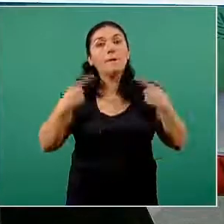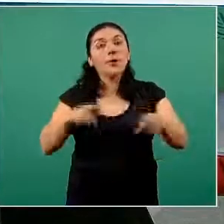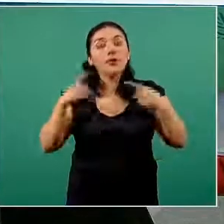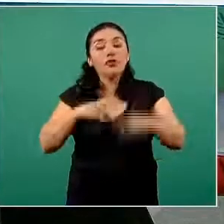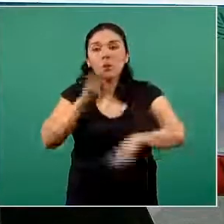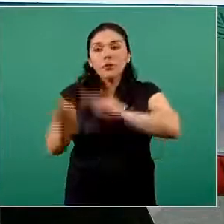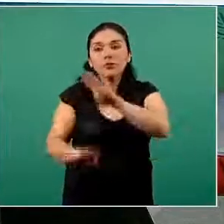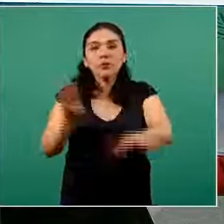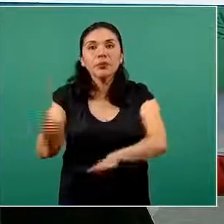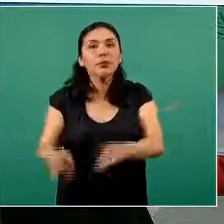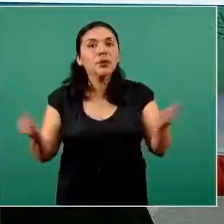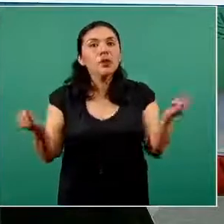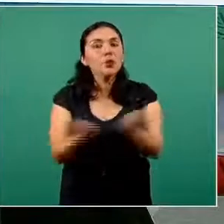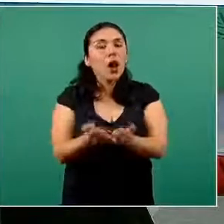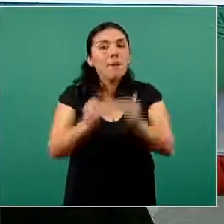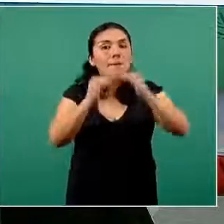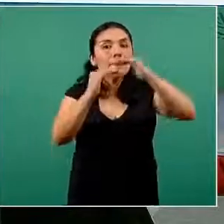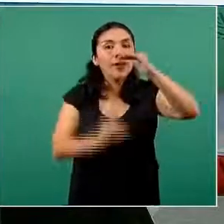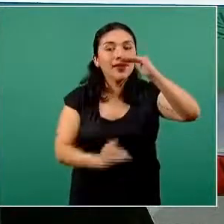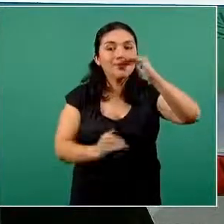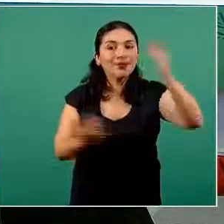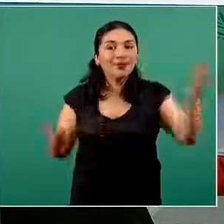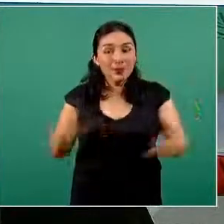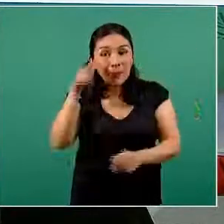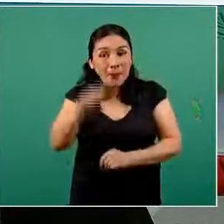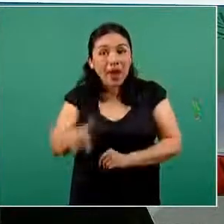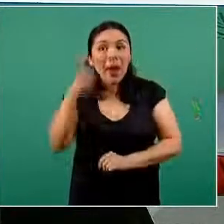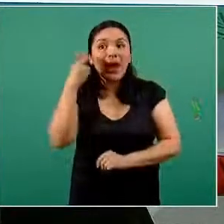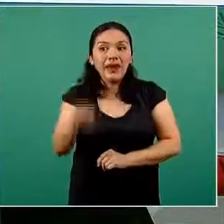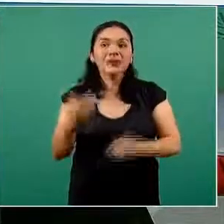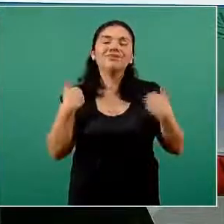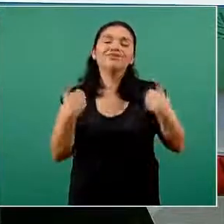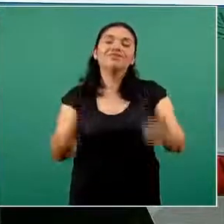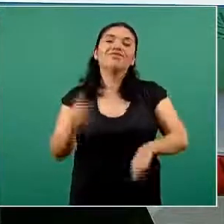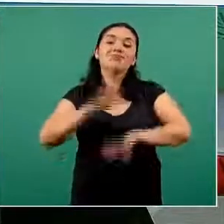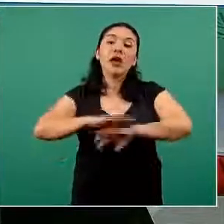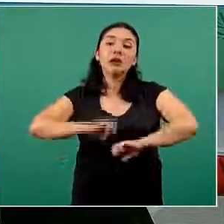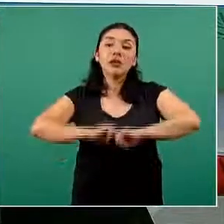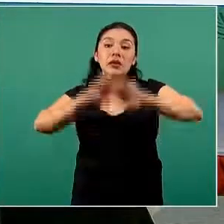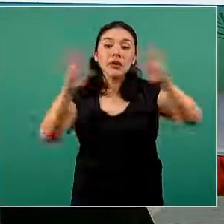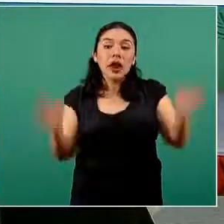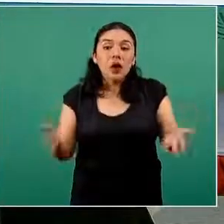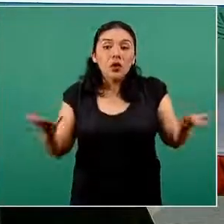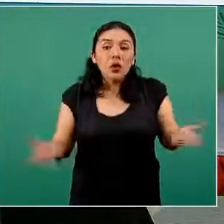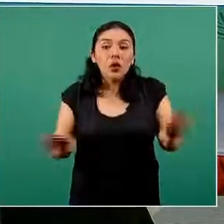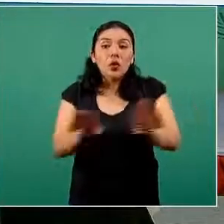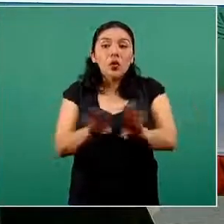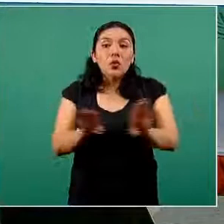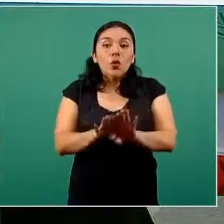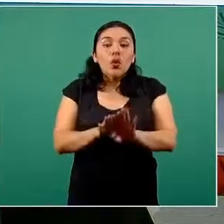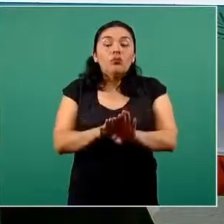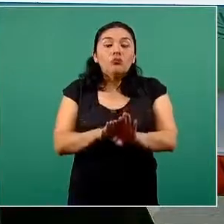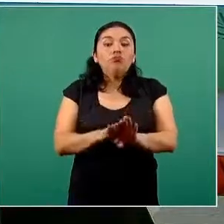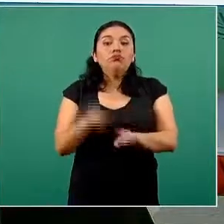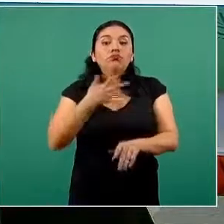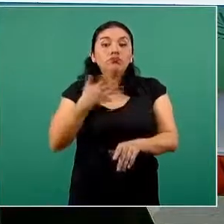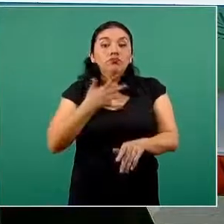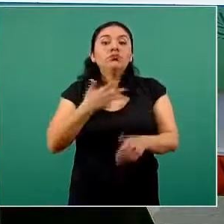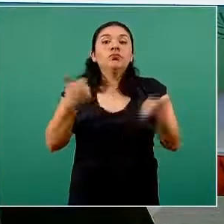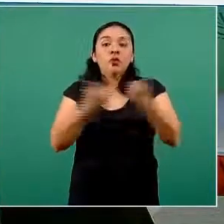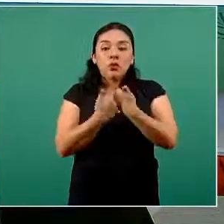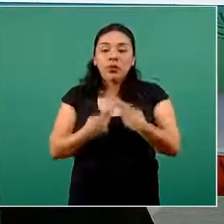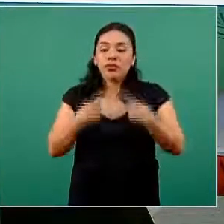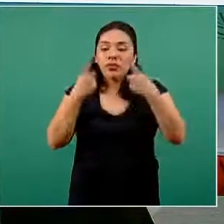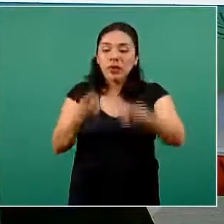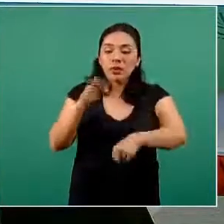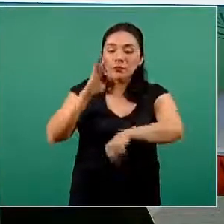de defunciones. Y esto, bueno, pues habla claro de que se está dando la protección a